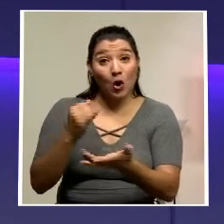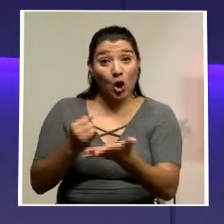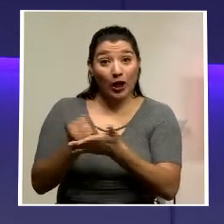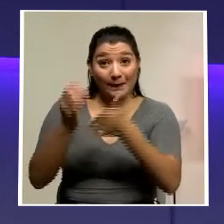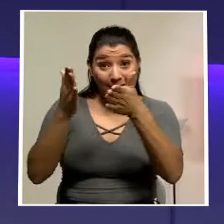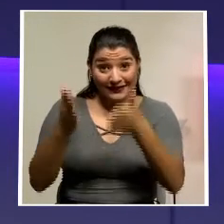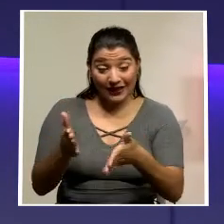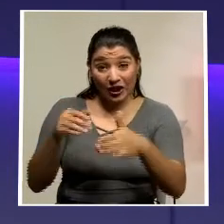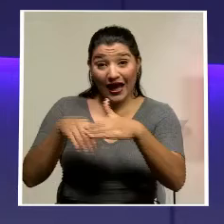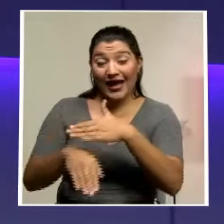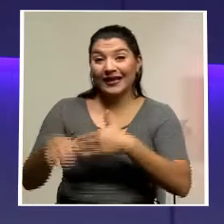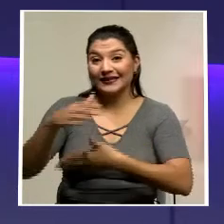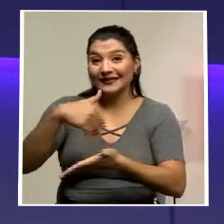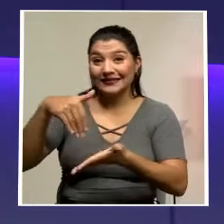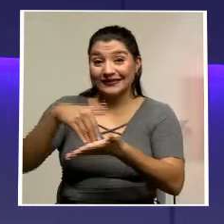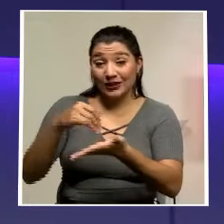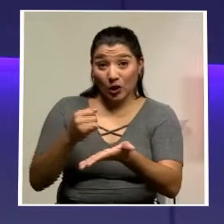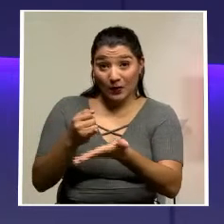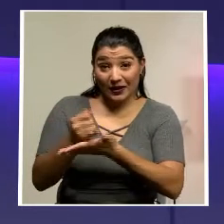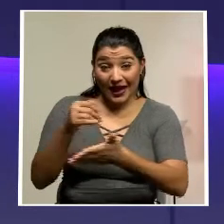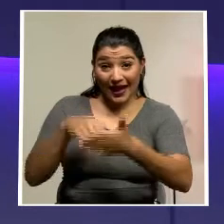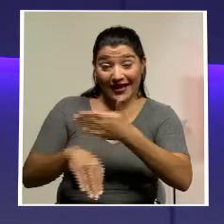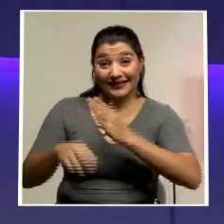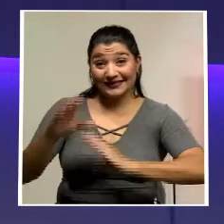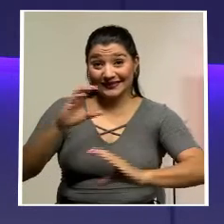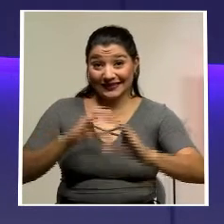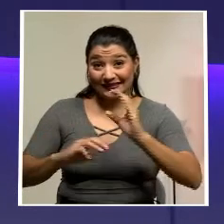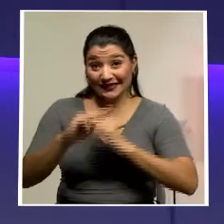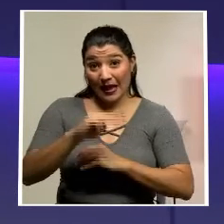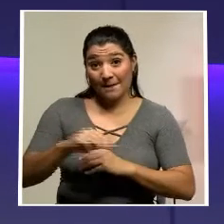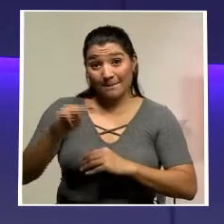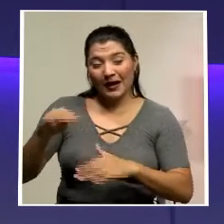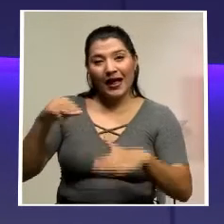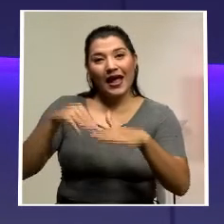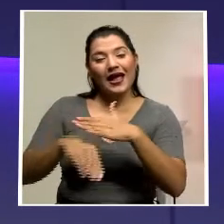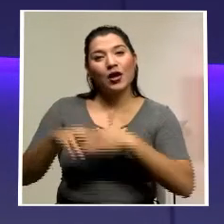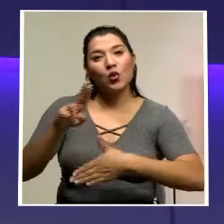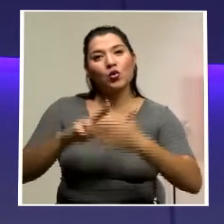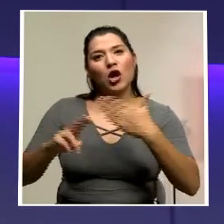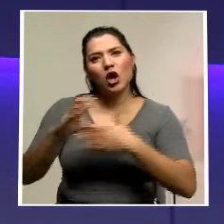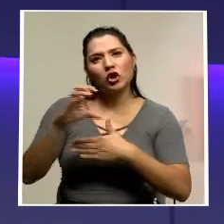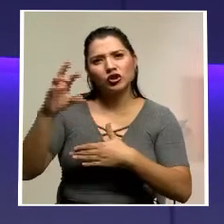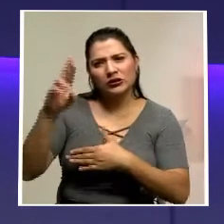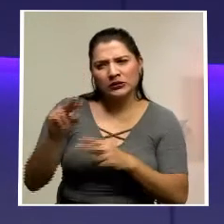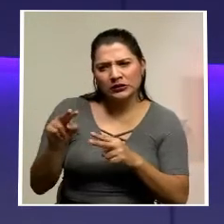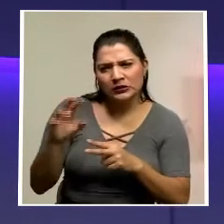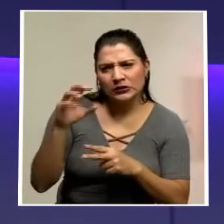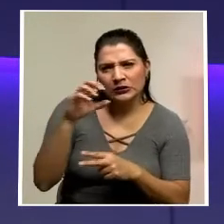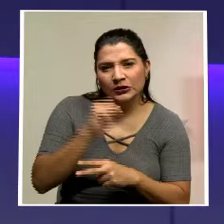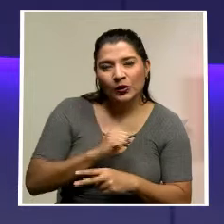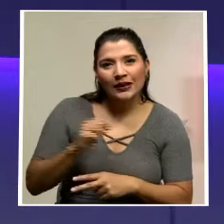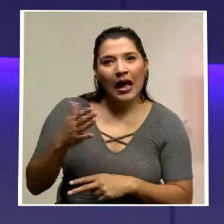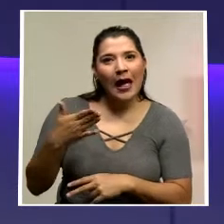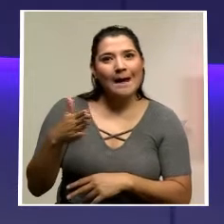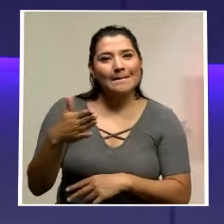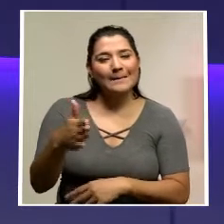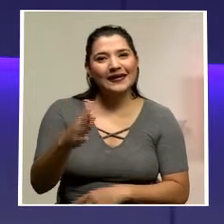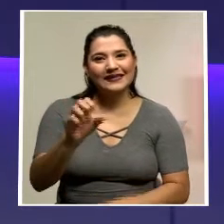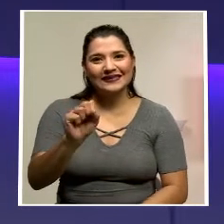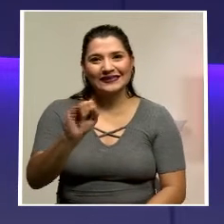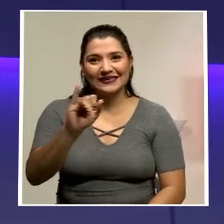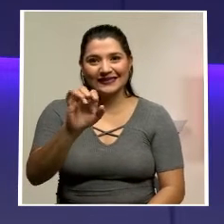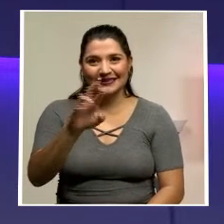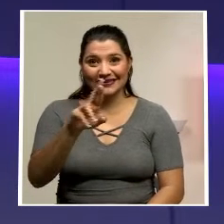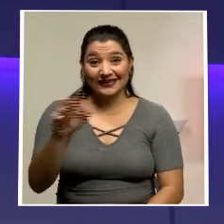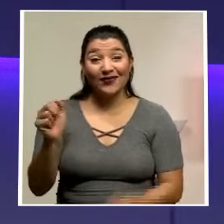del Centro de Investigaciones en Ciencias del Mar de la UCR, se descubrió que el pez sierra aún